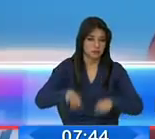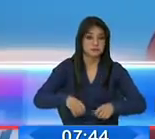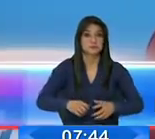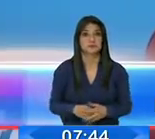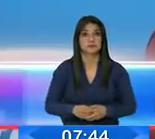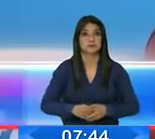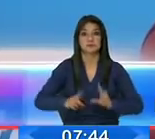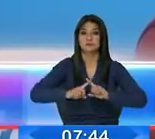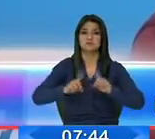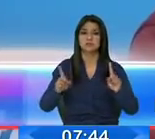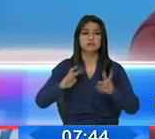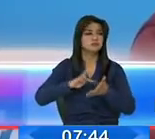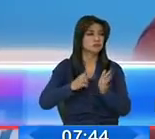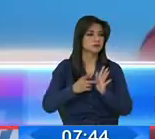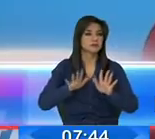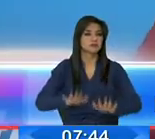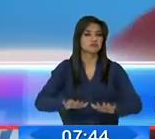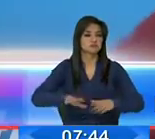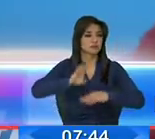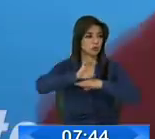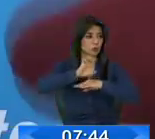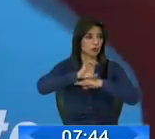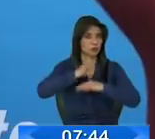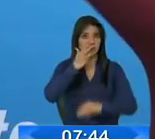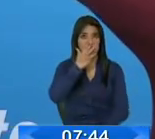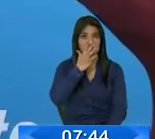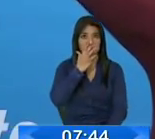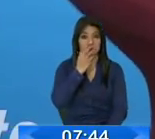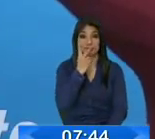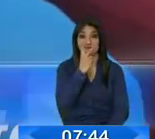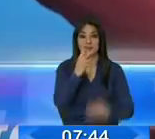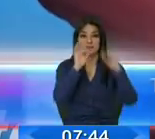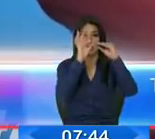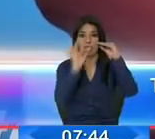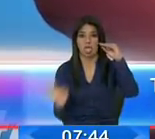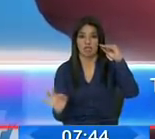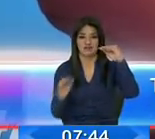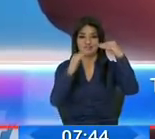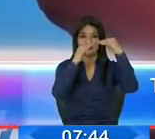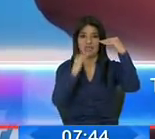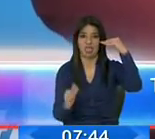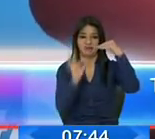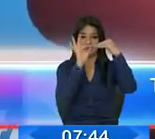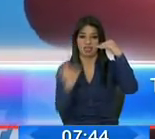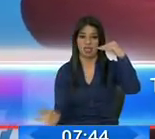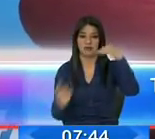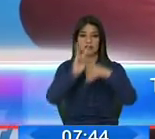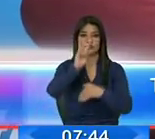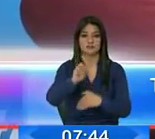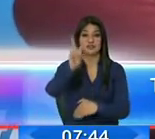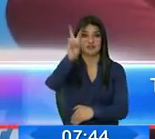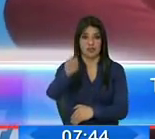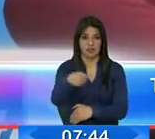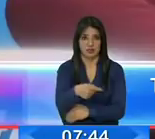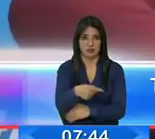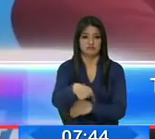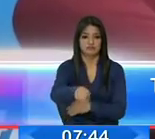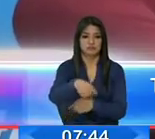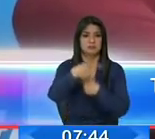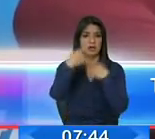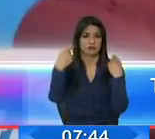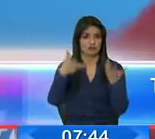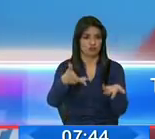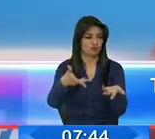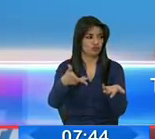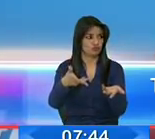¿qué es lo que está ocurriendo ahora? Ha hecho esto. Entonces, por ejemplo, los bonos 2020 que se vencen en marzo